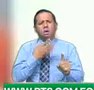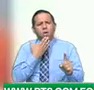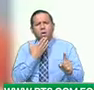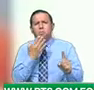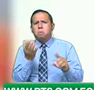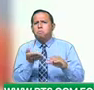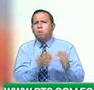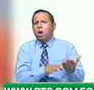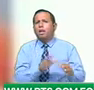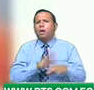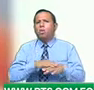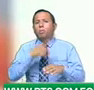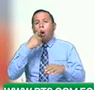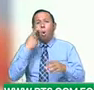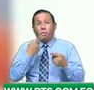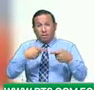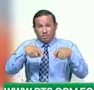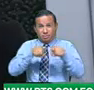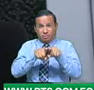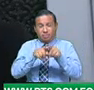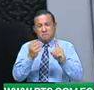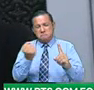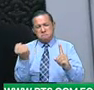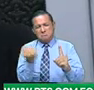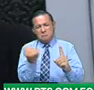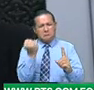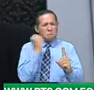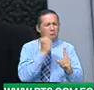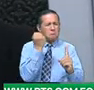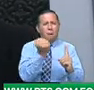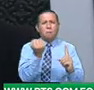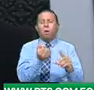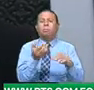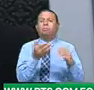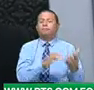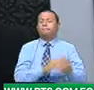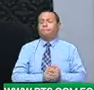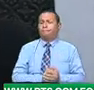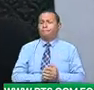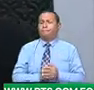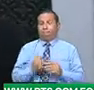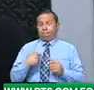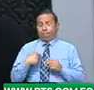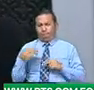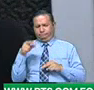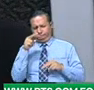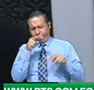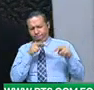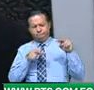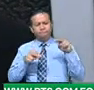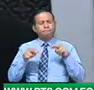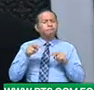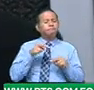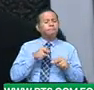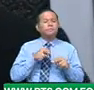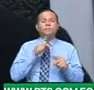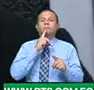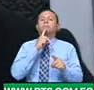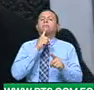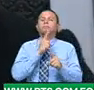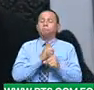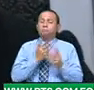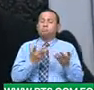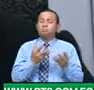conviviente. Se pudo vislumbrar de que aparentemente habría una presunción del cometimiento de un delito de